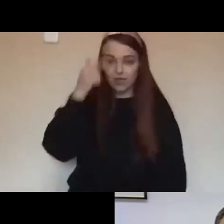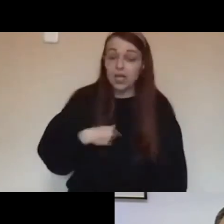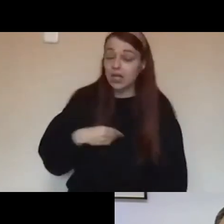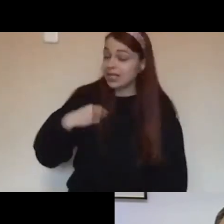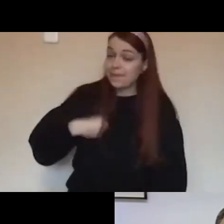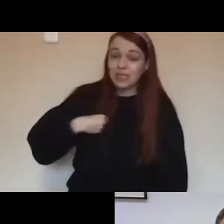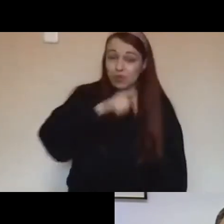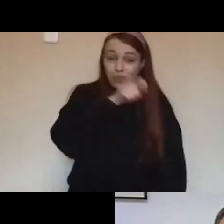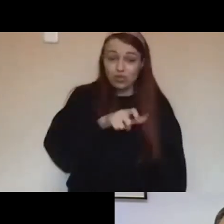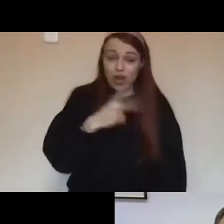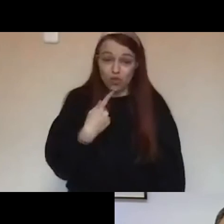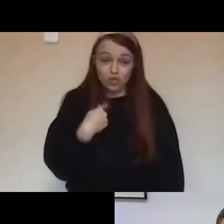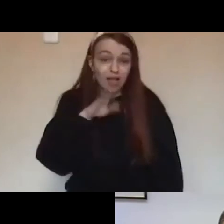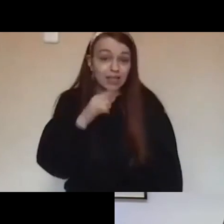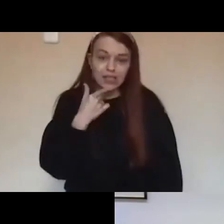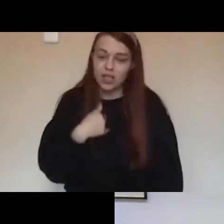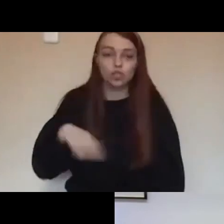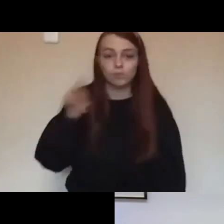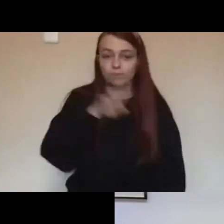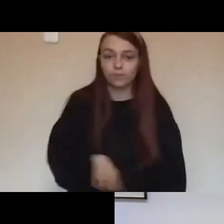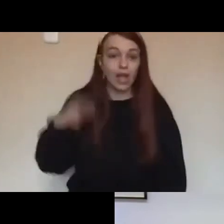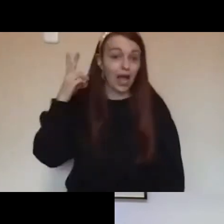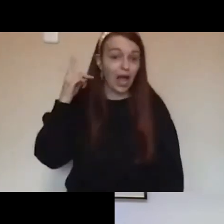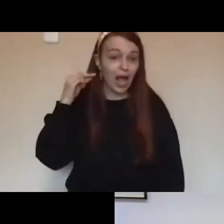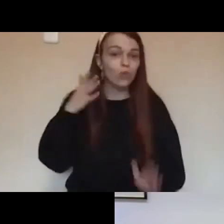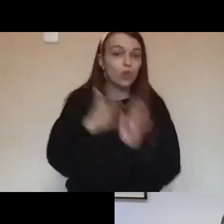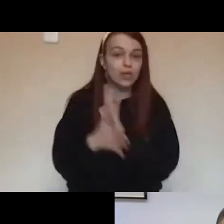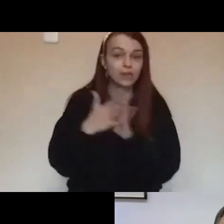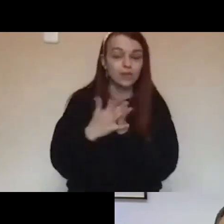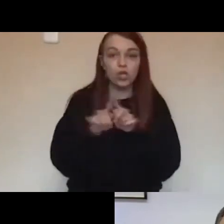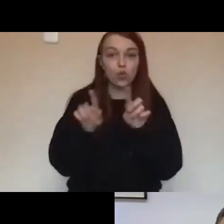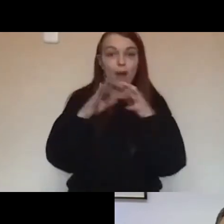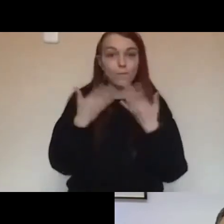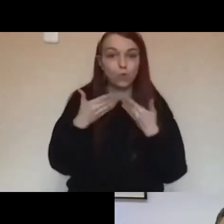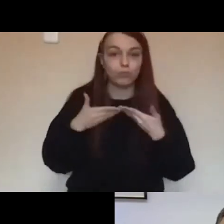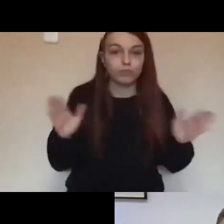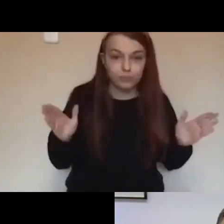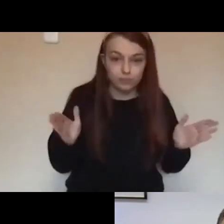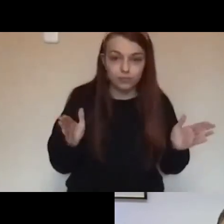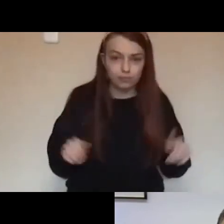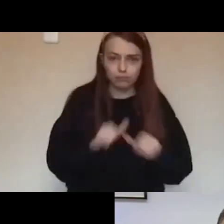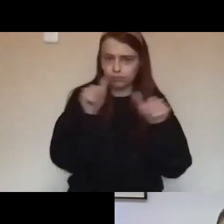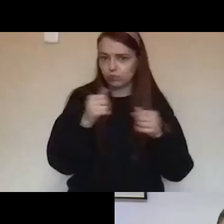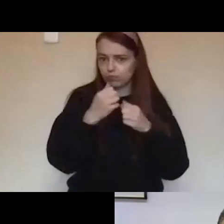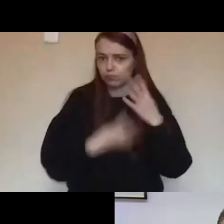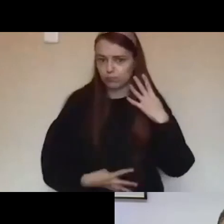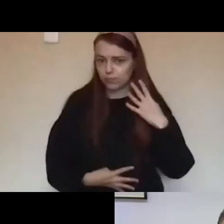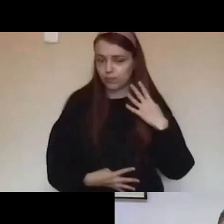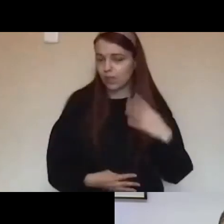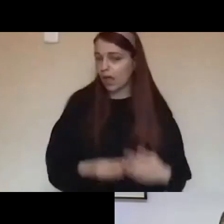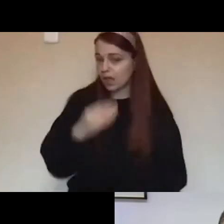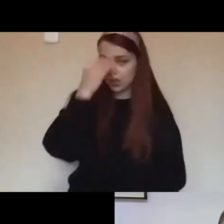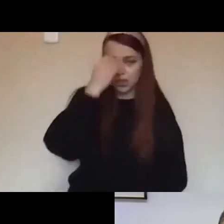mismo, la audiodescripción es abrirnos al mundo de muchas maneras. Tenemos que pensar en ello